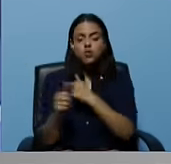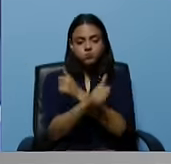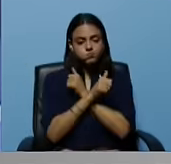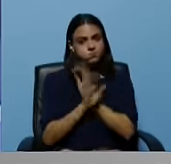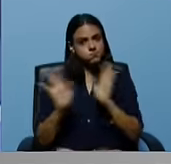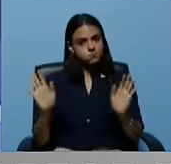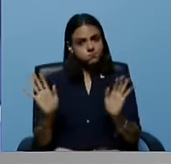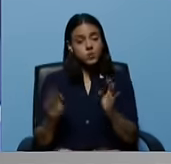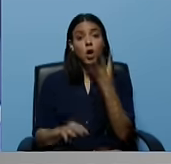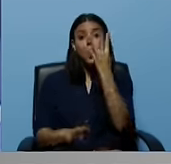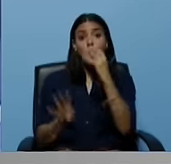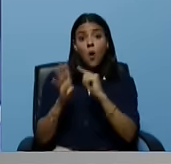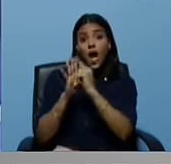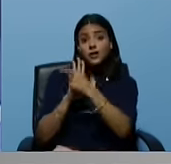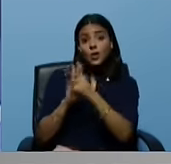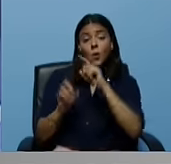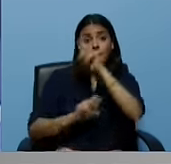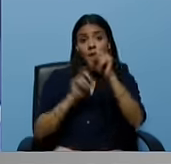Cuatro preguntas, Gabriela.